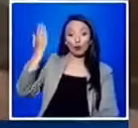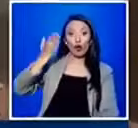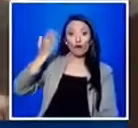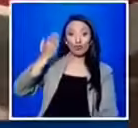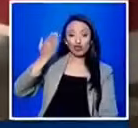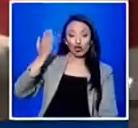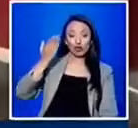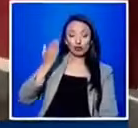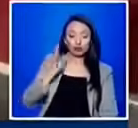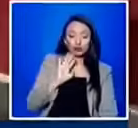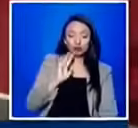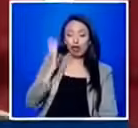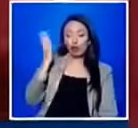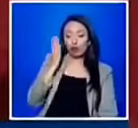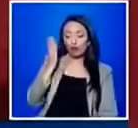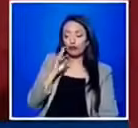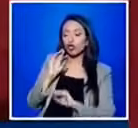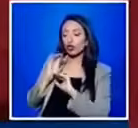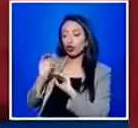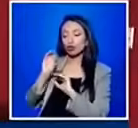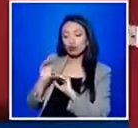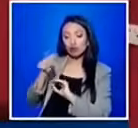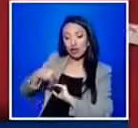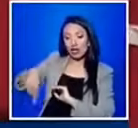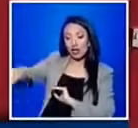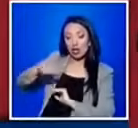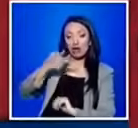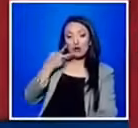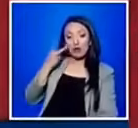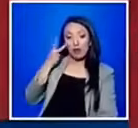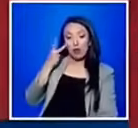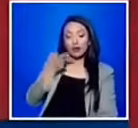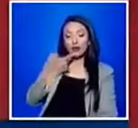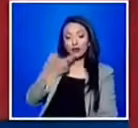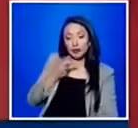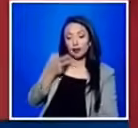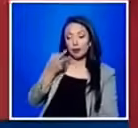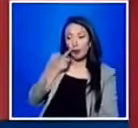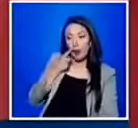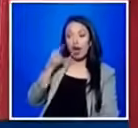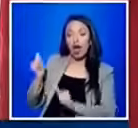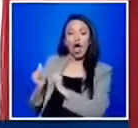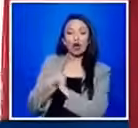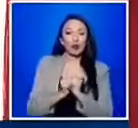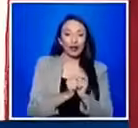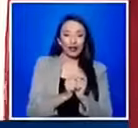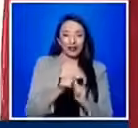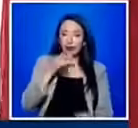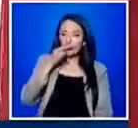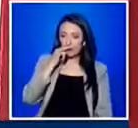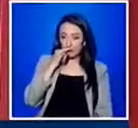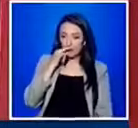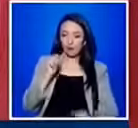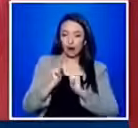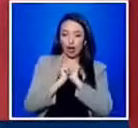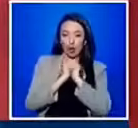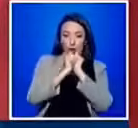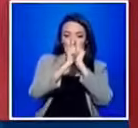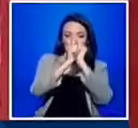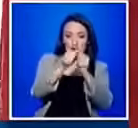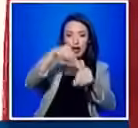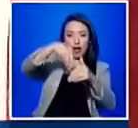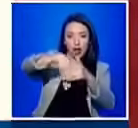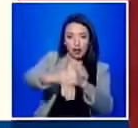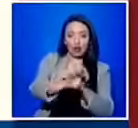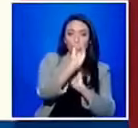acá de la institución, es que los papitos acompañen a los pequeños, también se les dé